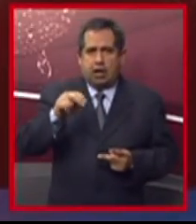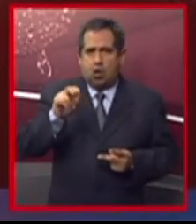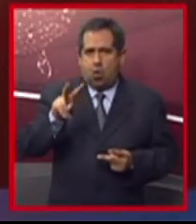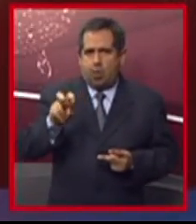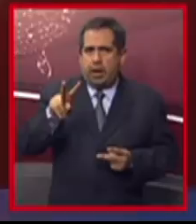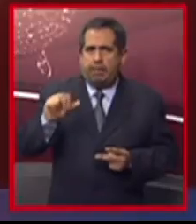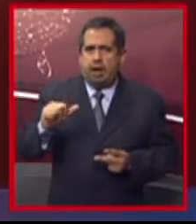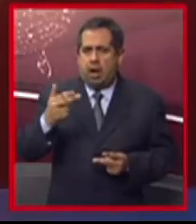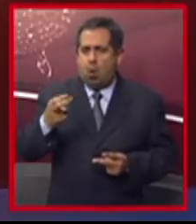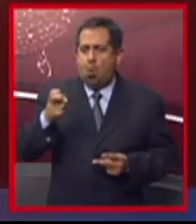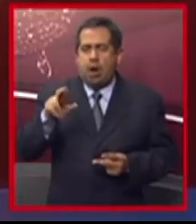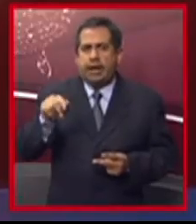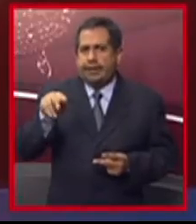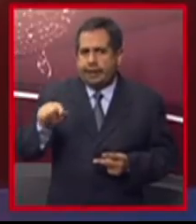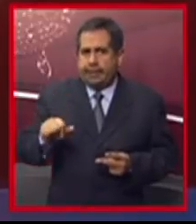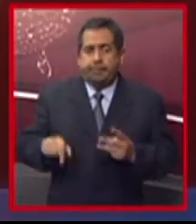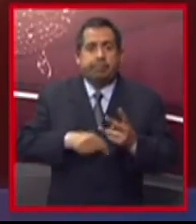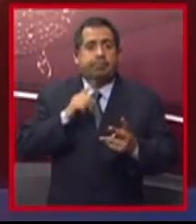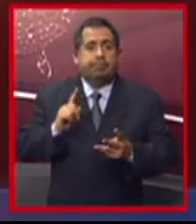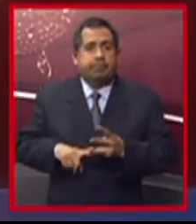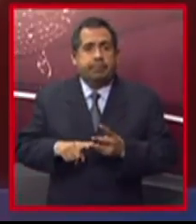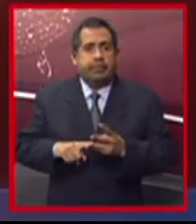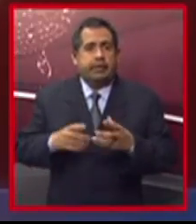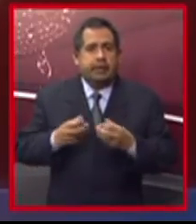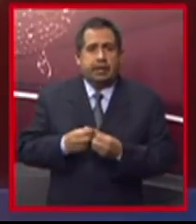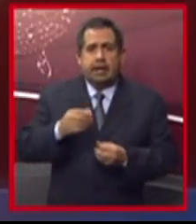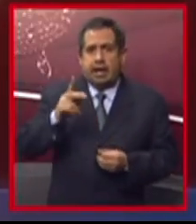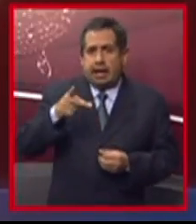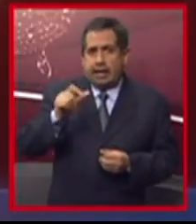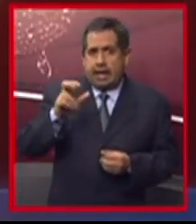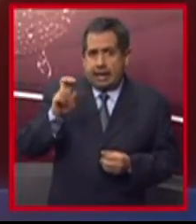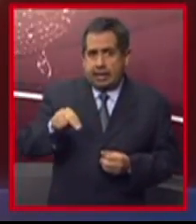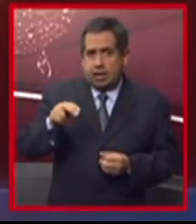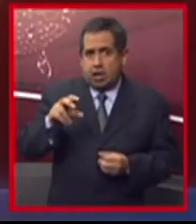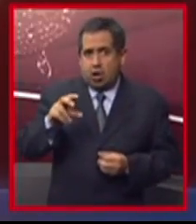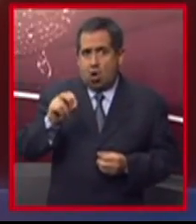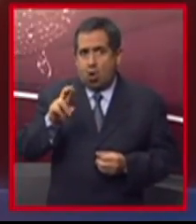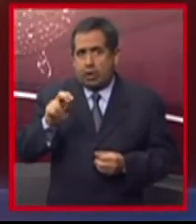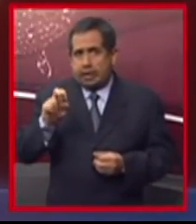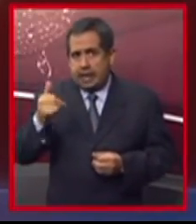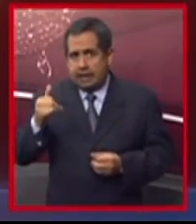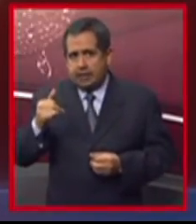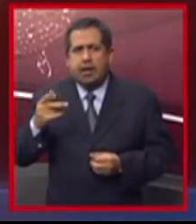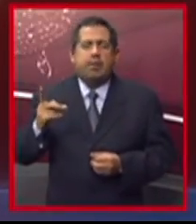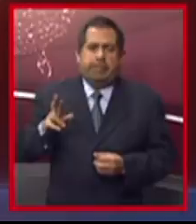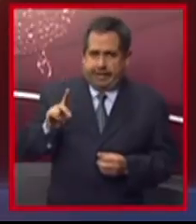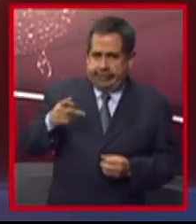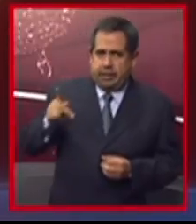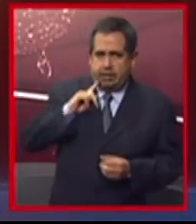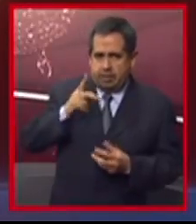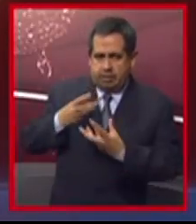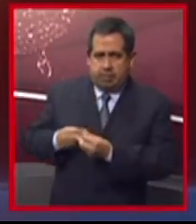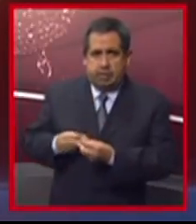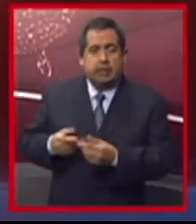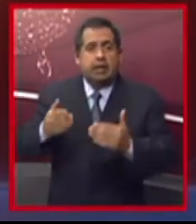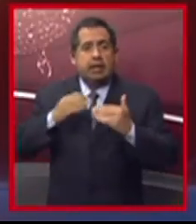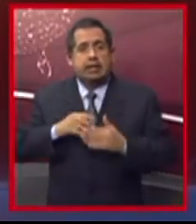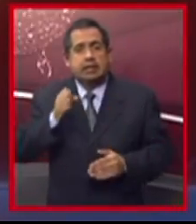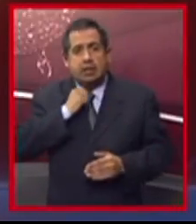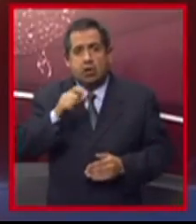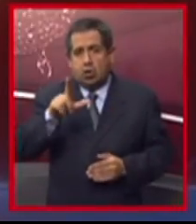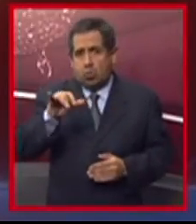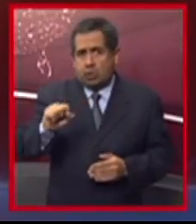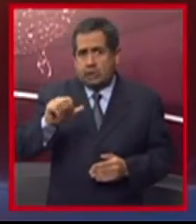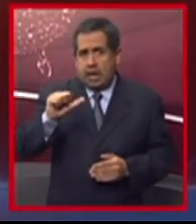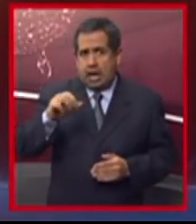Genoveva Huerta Villegas, así como Karen Orney Ramírez Peralta, diputada del PRD, el senador Luis